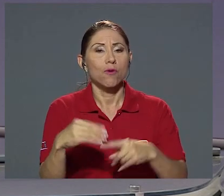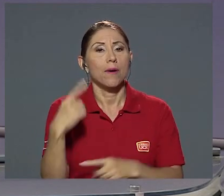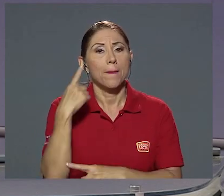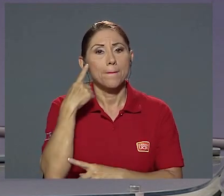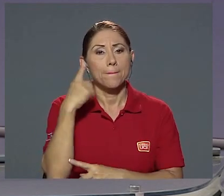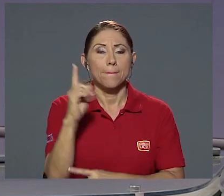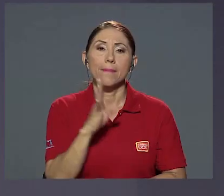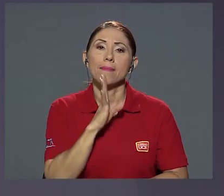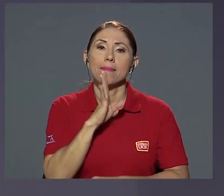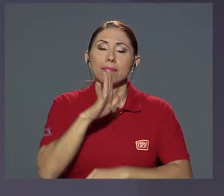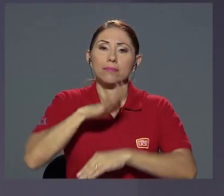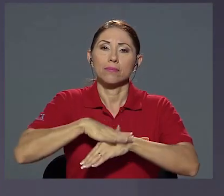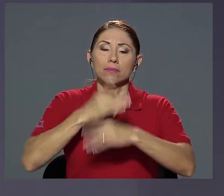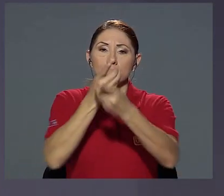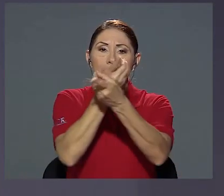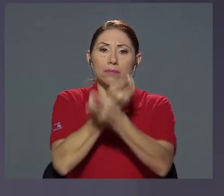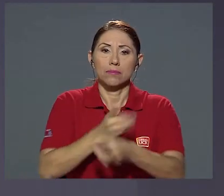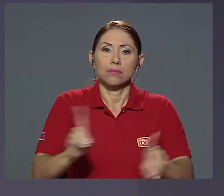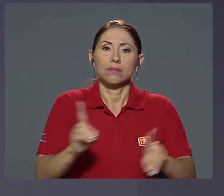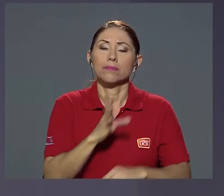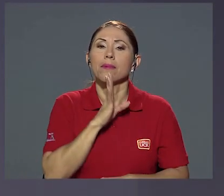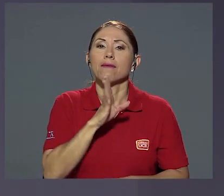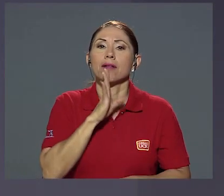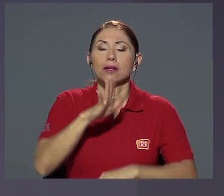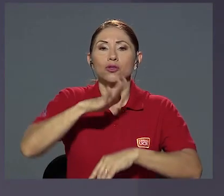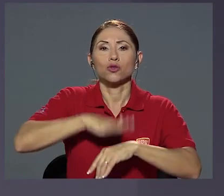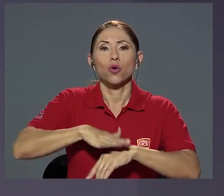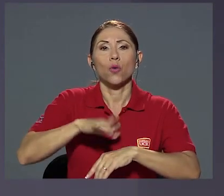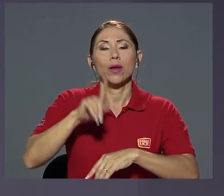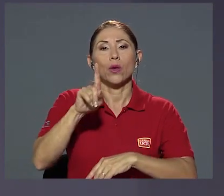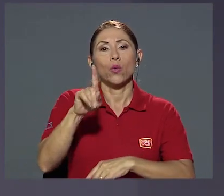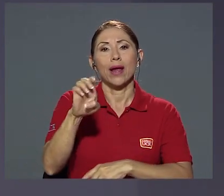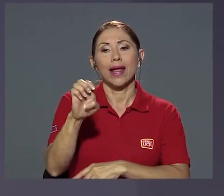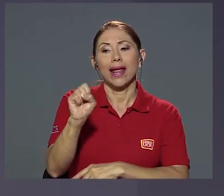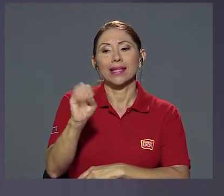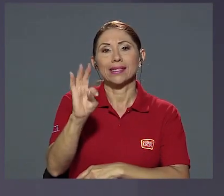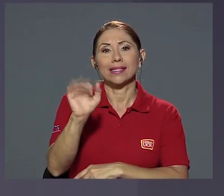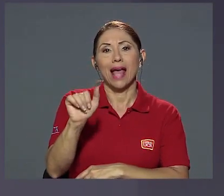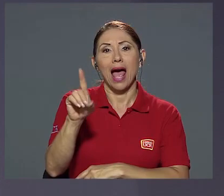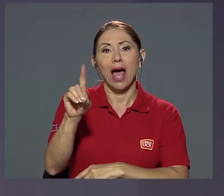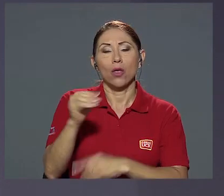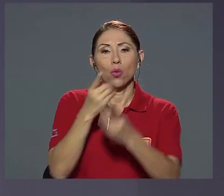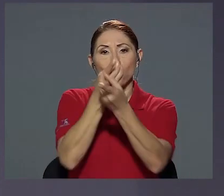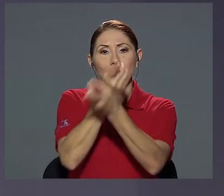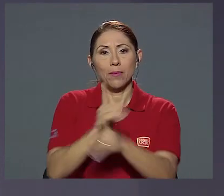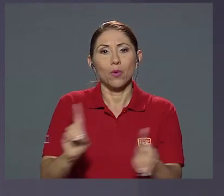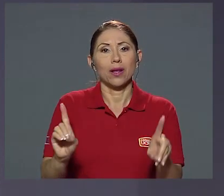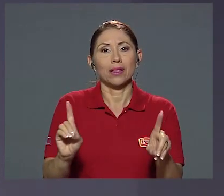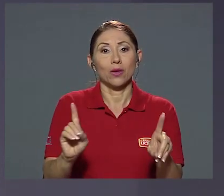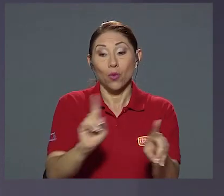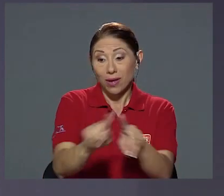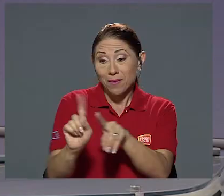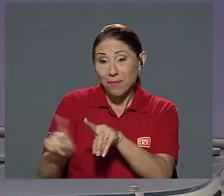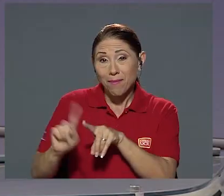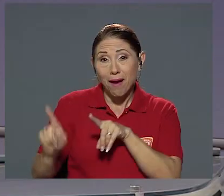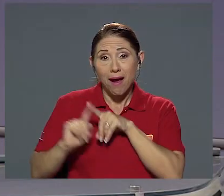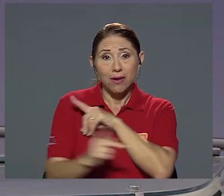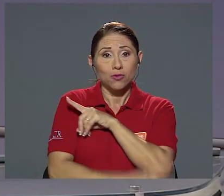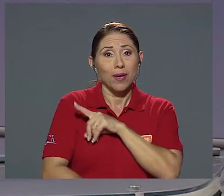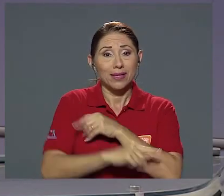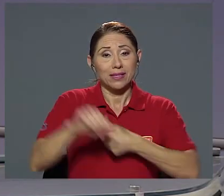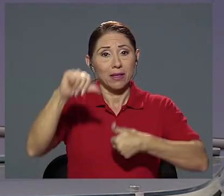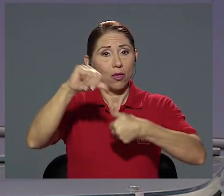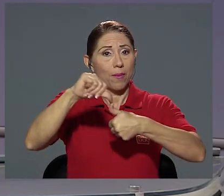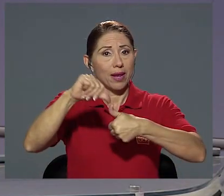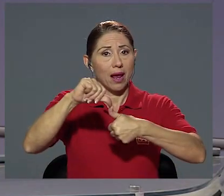fundamentales para hablar de democracia, hablar de un Estado democrático que en varios de los países centroamericanos